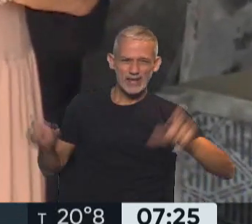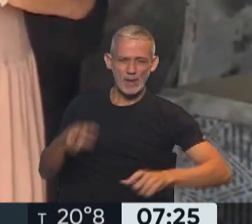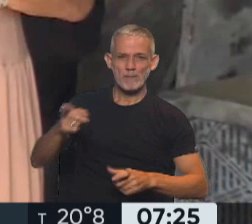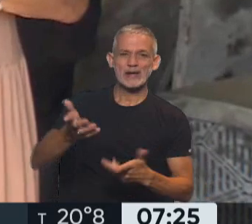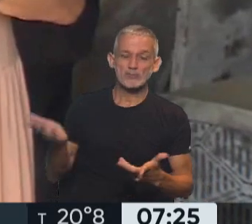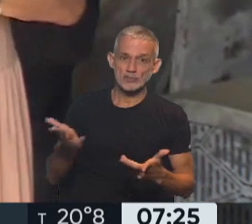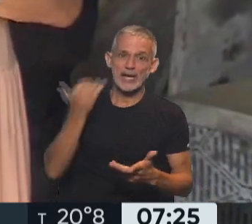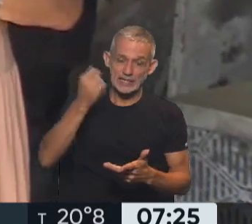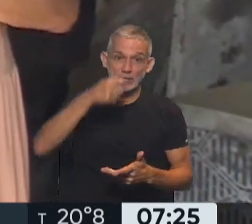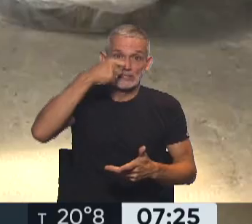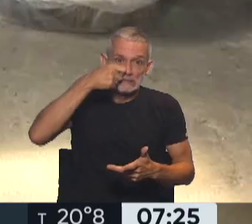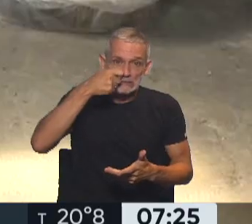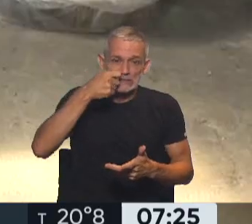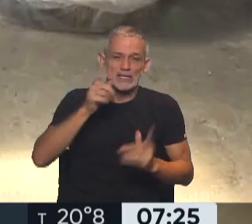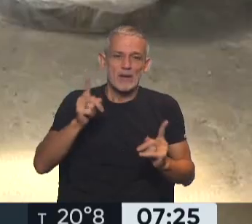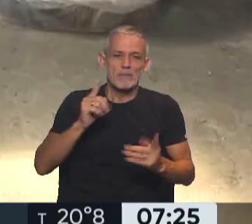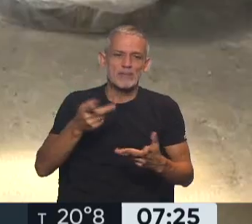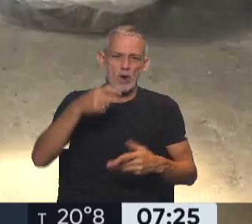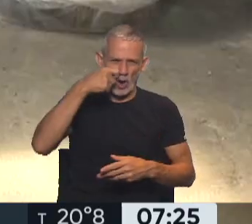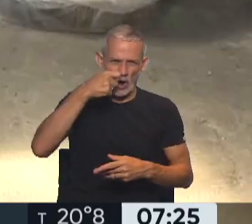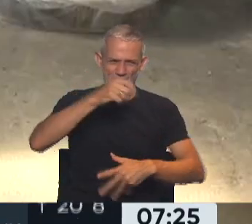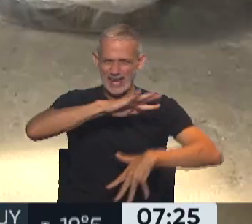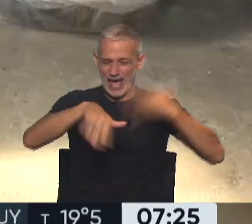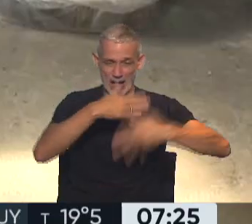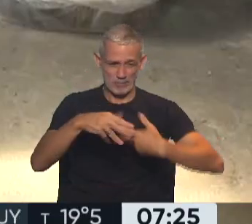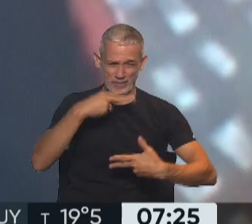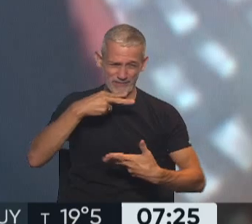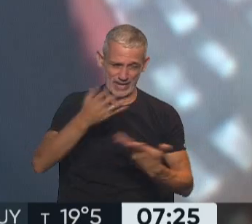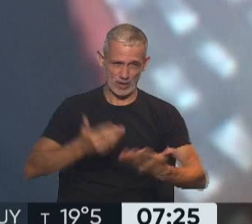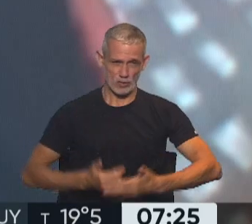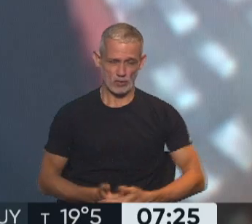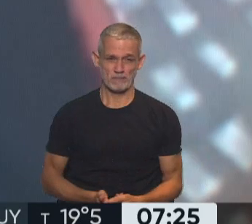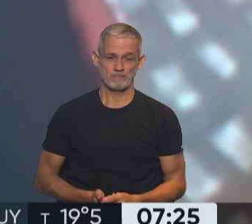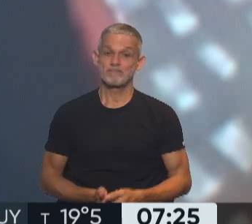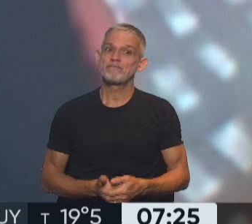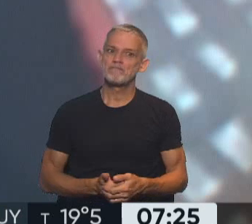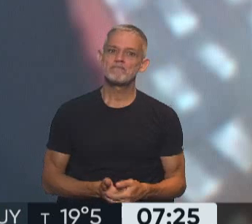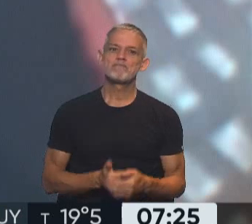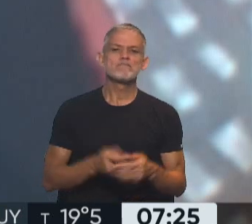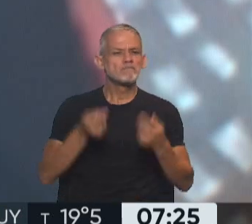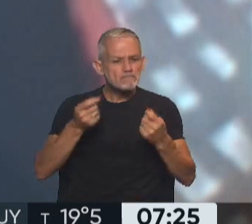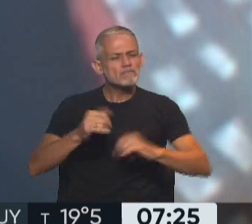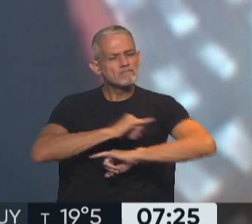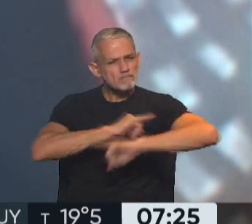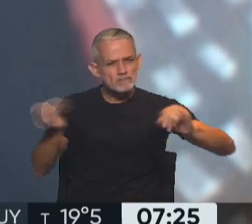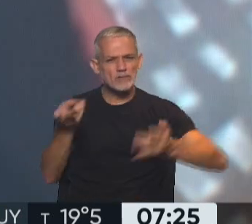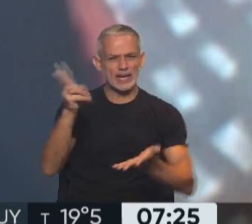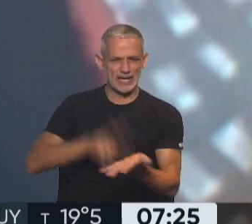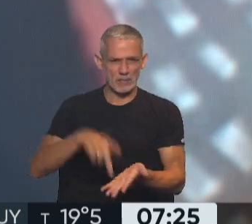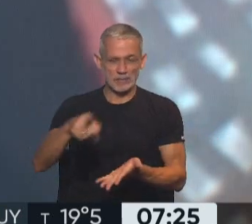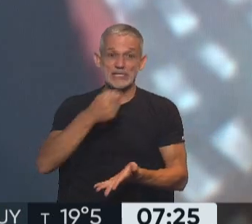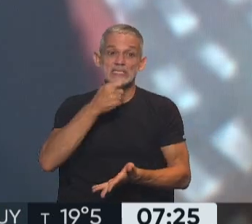personas que han consumido esta cocaína envenenada. Y vamos a insistir y vamos a reiterar,